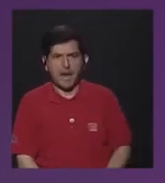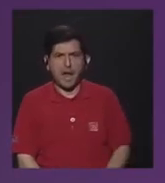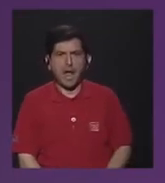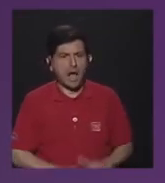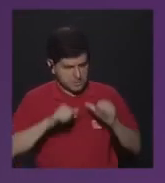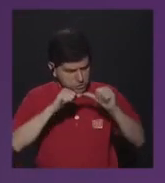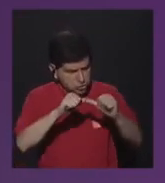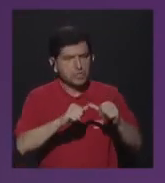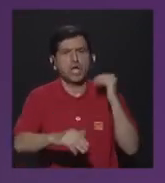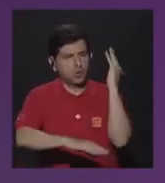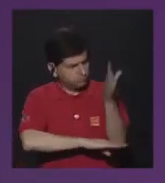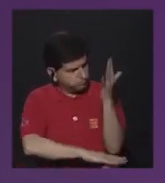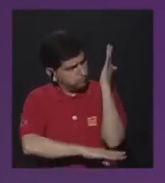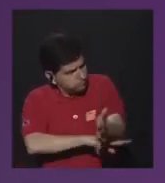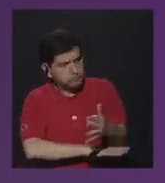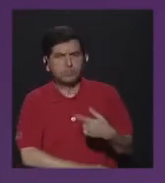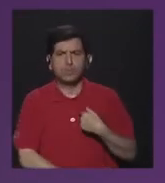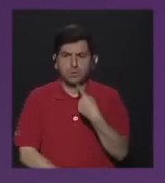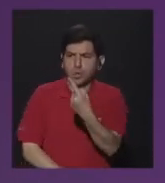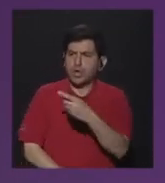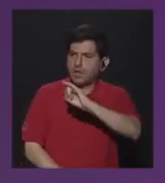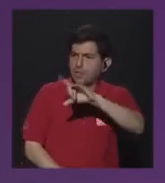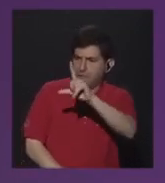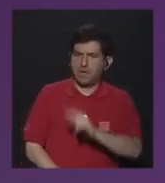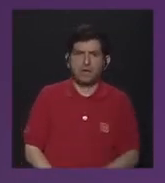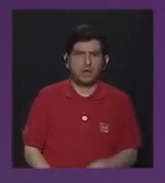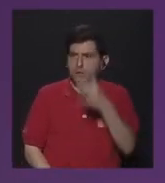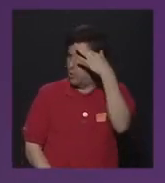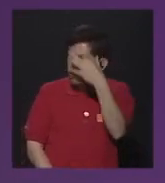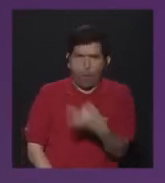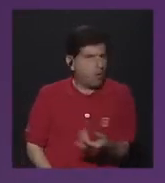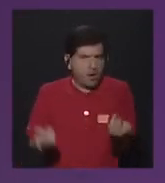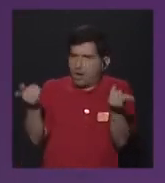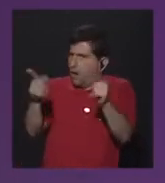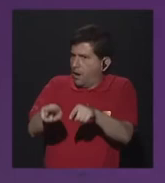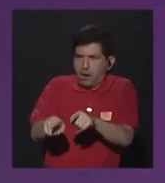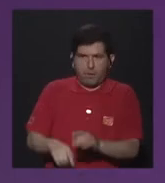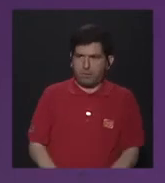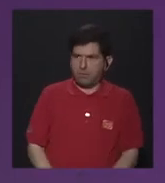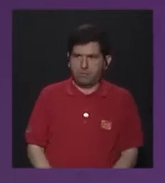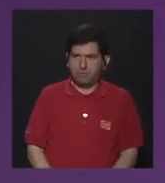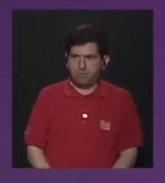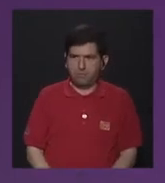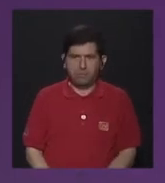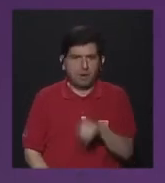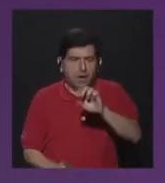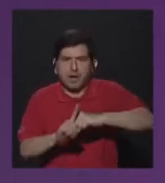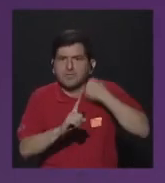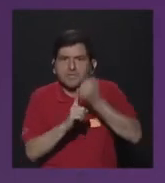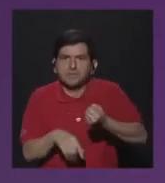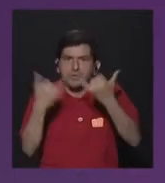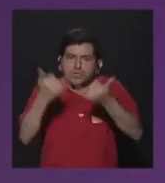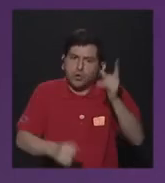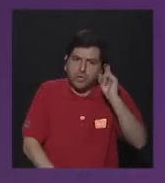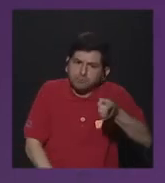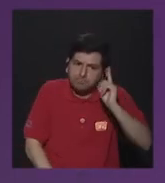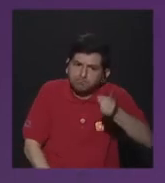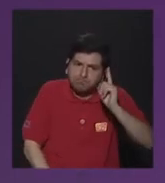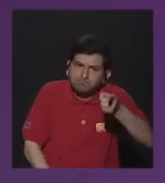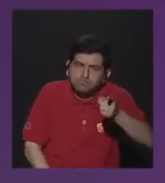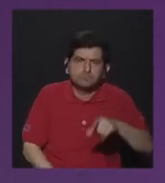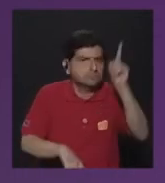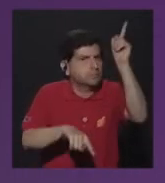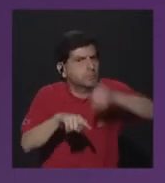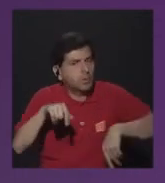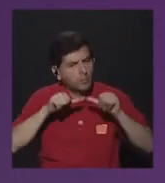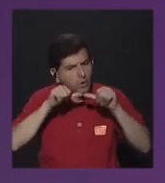procedió con la corta yo le dije a jorge inmediatamente jorge no creo que se haya ocurrido en lupus porque porque había una advertencia clara de que